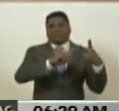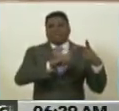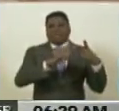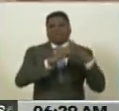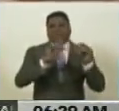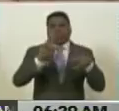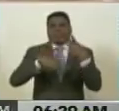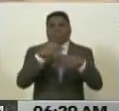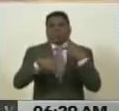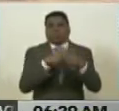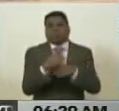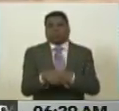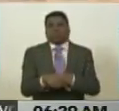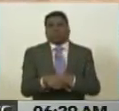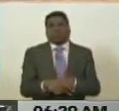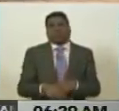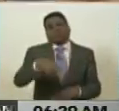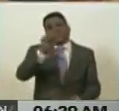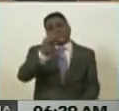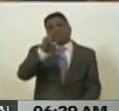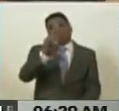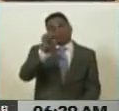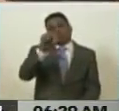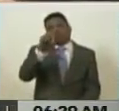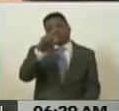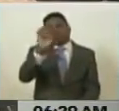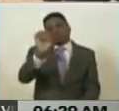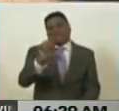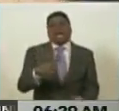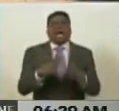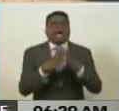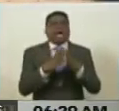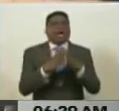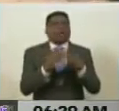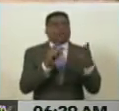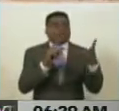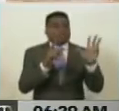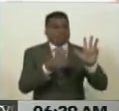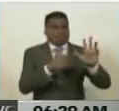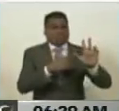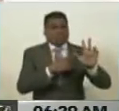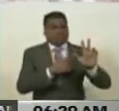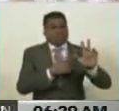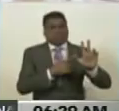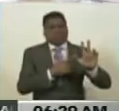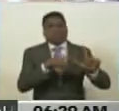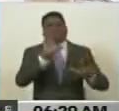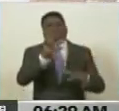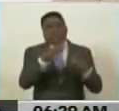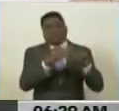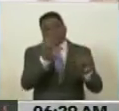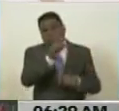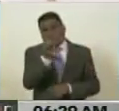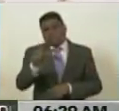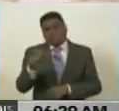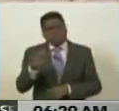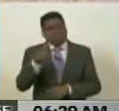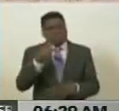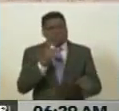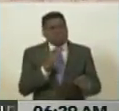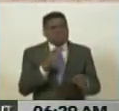producción. el Sunde por otro lado, persiguiendo a los que especulan y acaparan y por otro lado, nosotros también en despliegue permanente